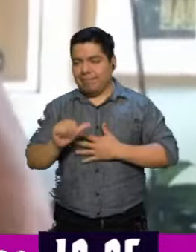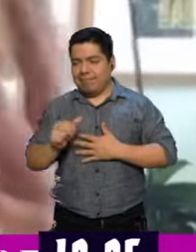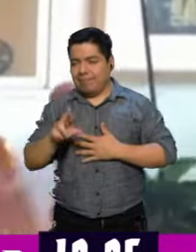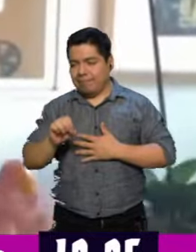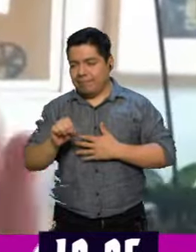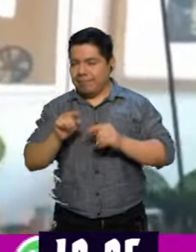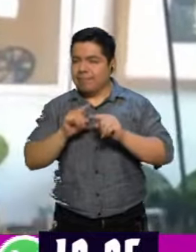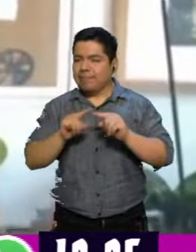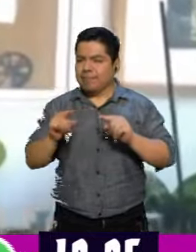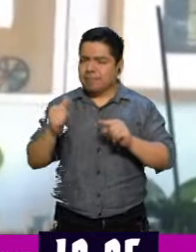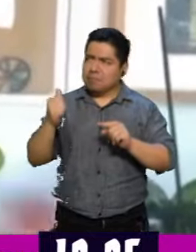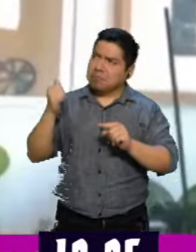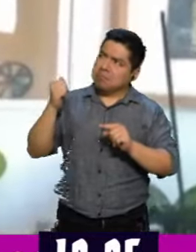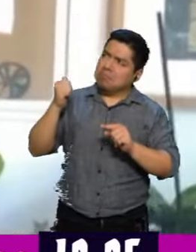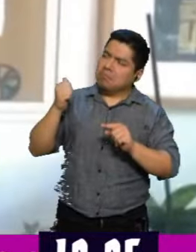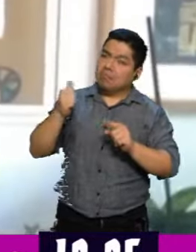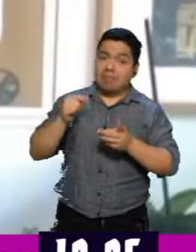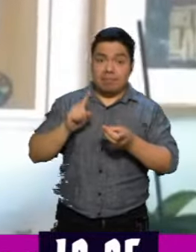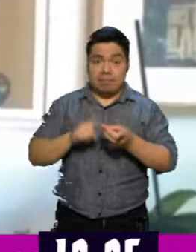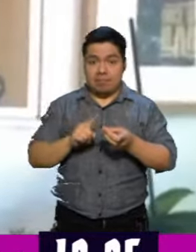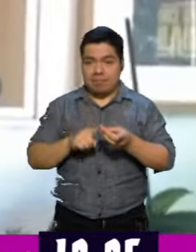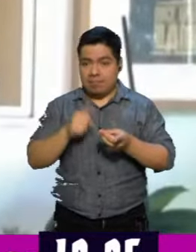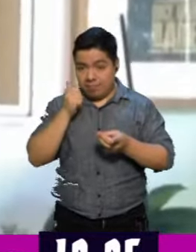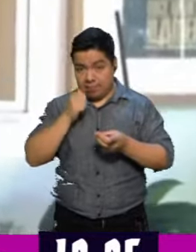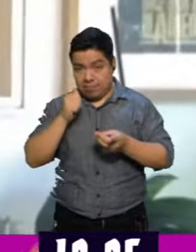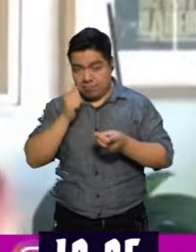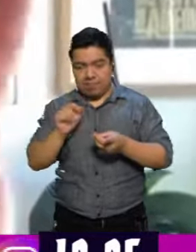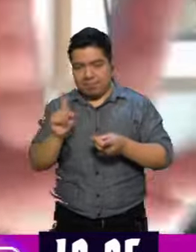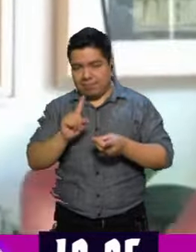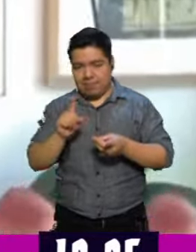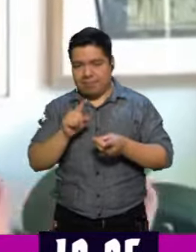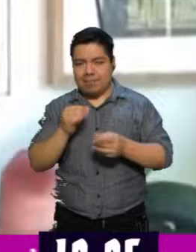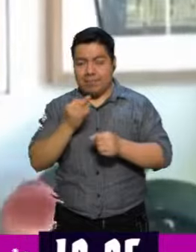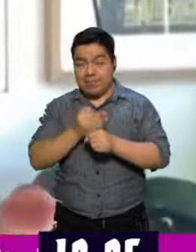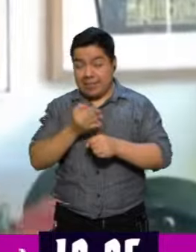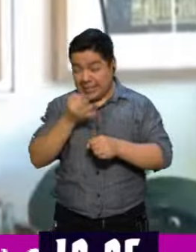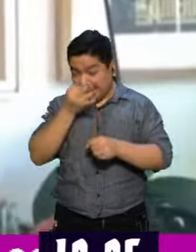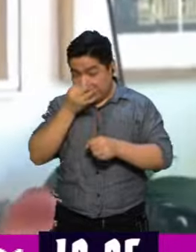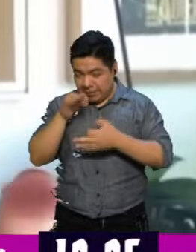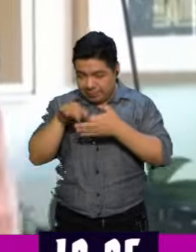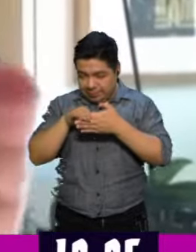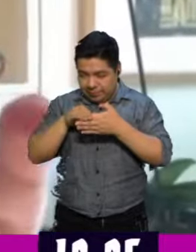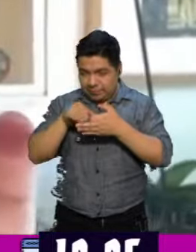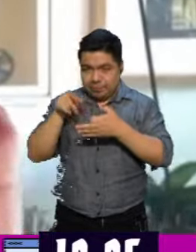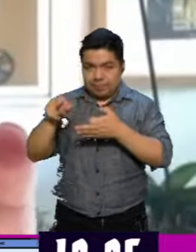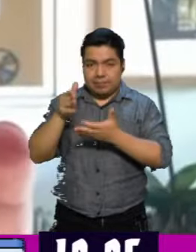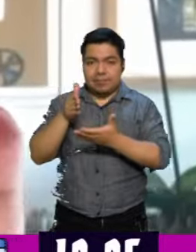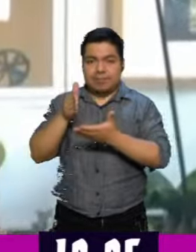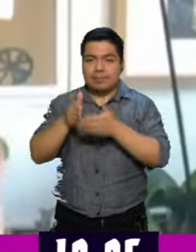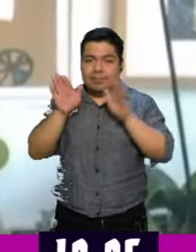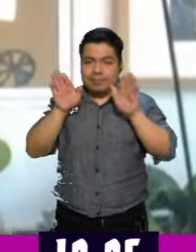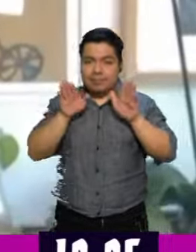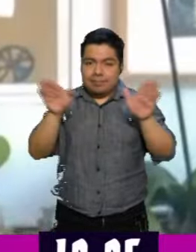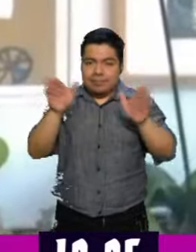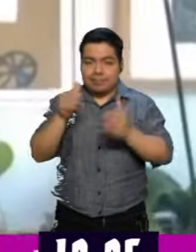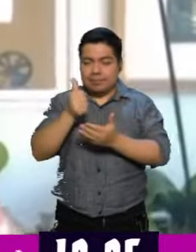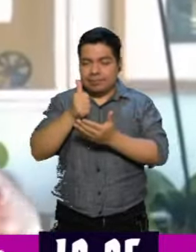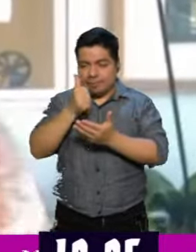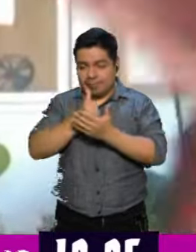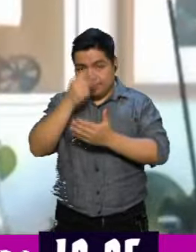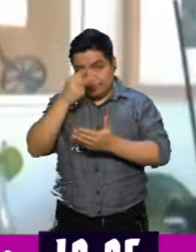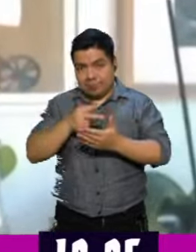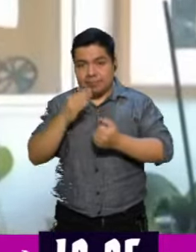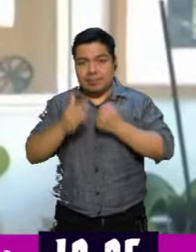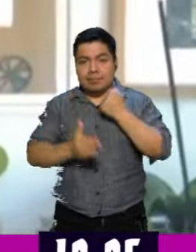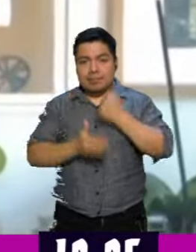poco distinto. Si se fijan, incluso no estoy en donde siempre suelo estar. Estoy a punto de lanzarme al aeropuerto de la Ciudad de México porque